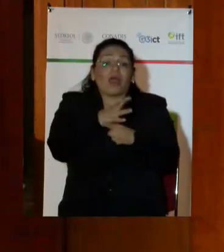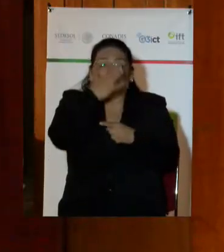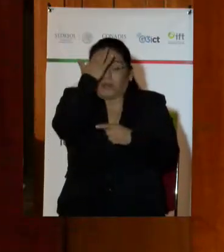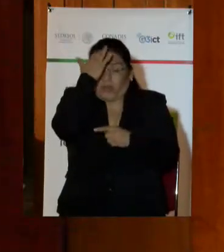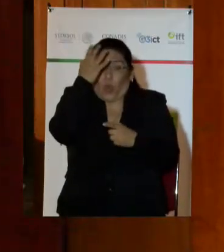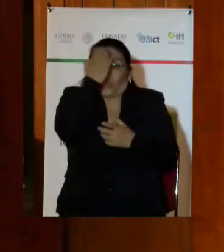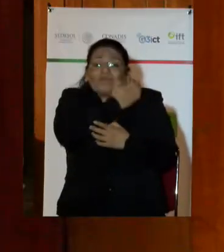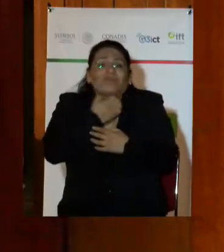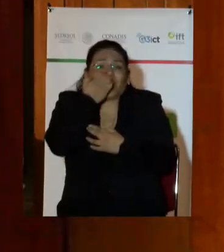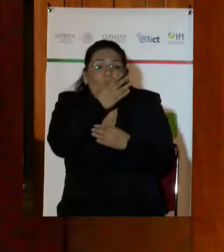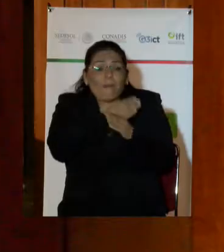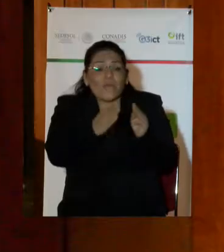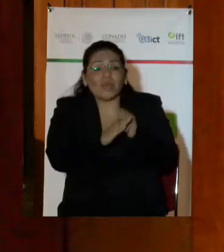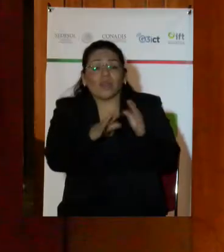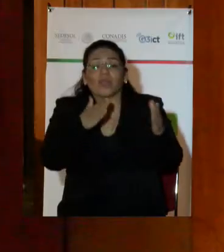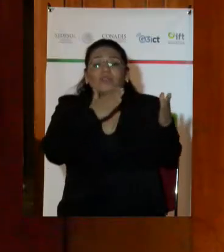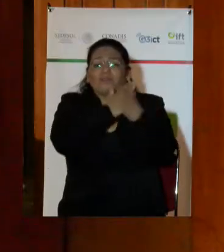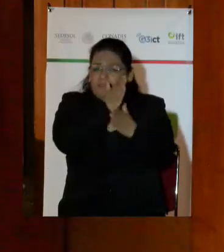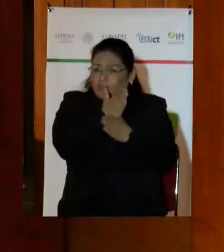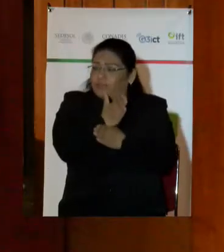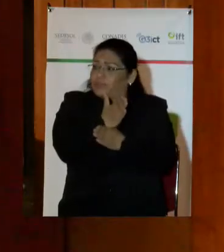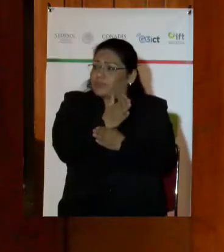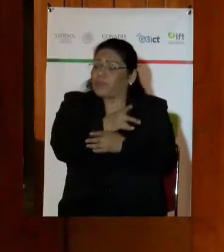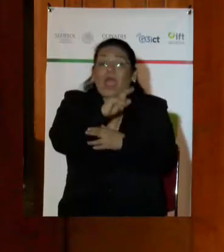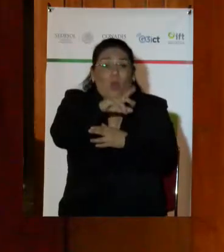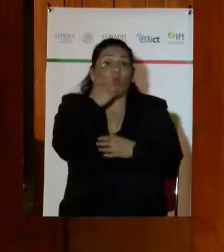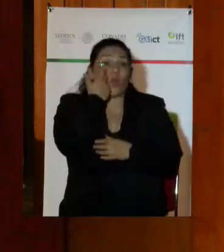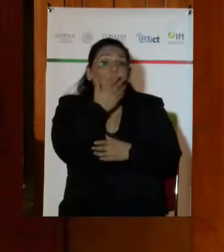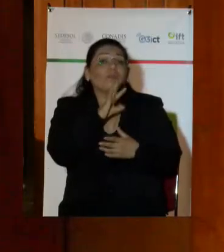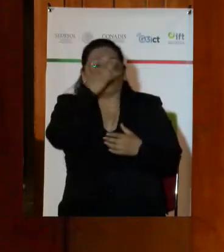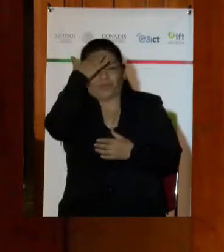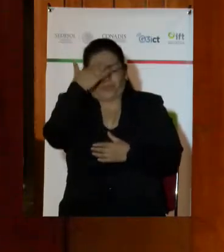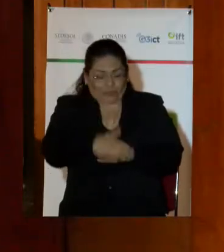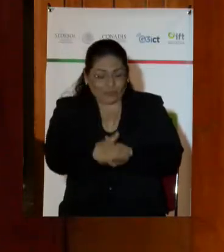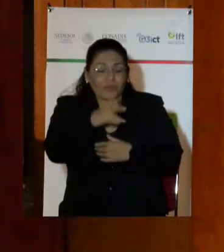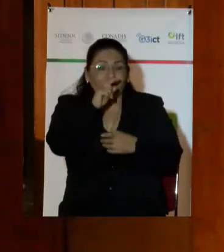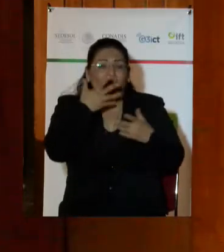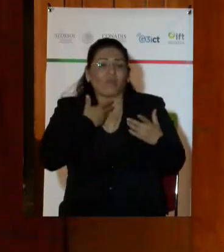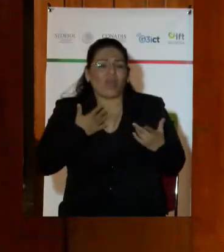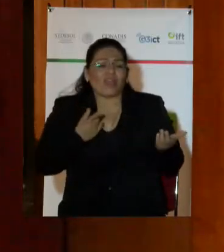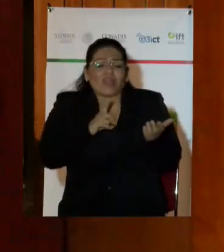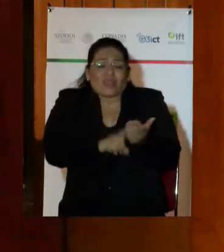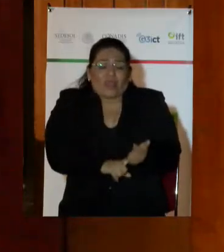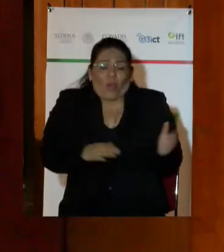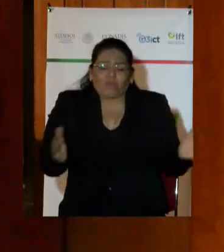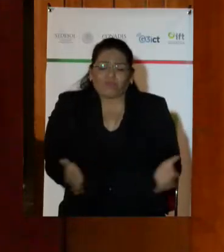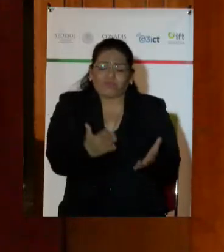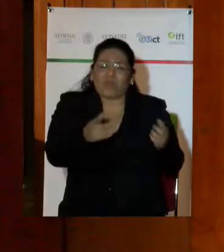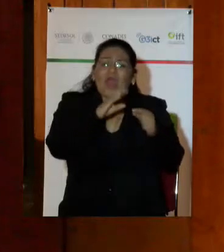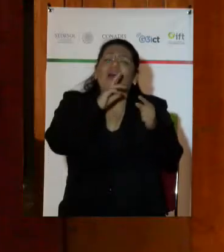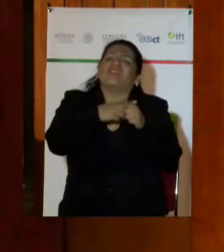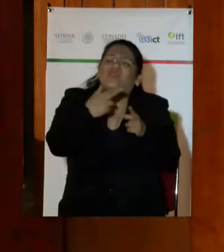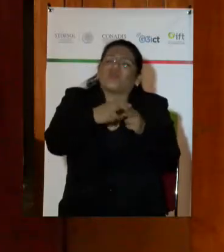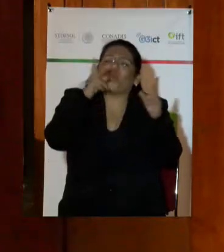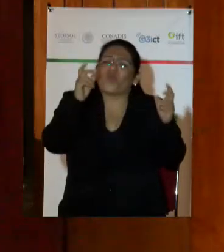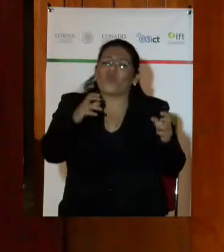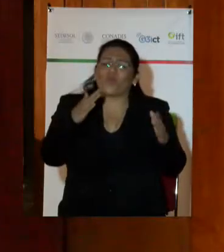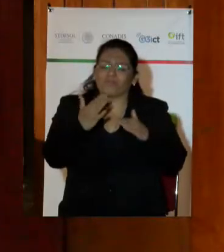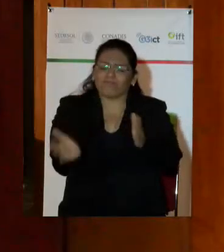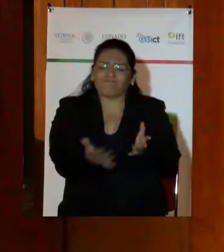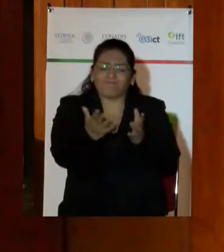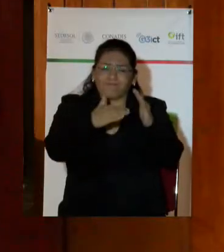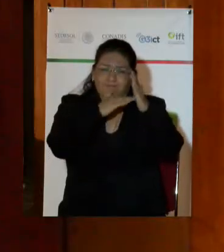televisión restringida y sobre todo con los cableros, pues estamos hablando que son cerca de 1,000 operadores. Pero hablamos con las principales empresas y